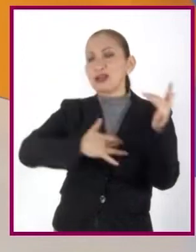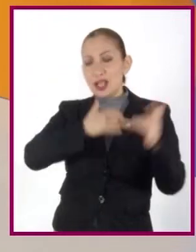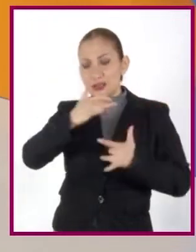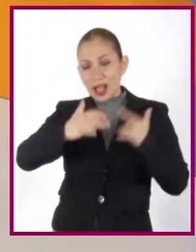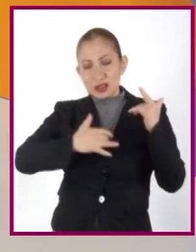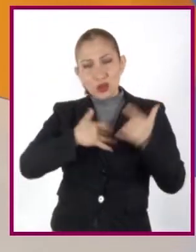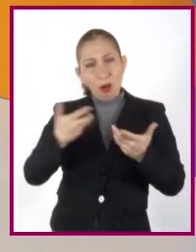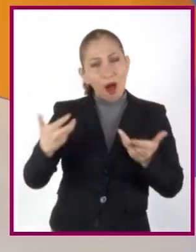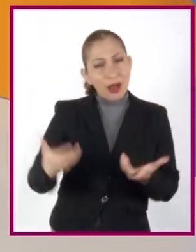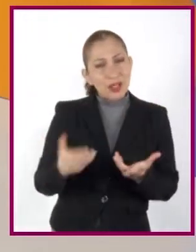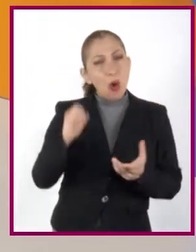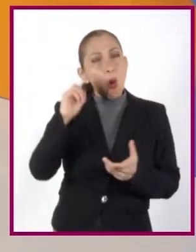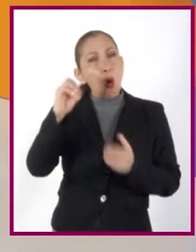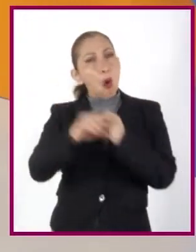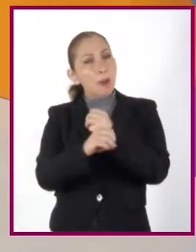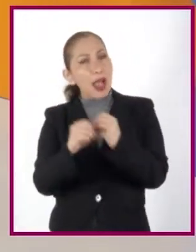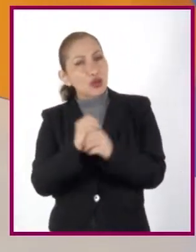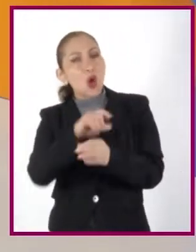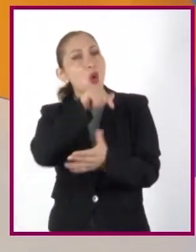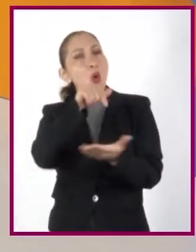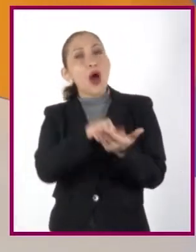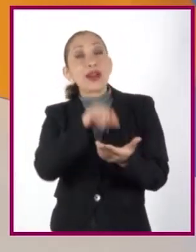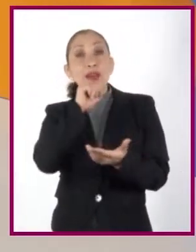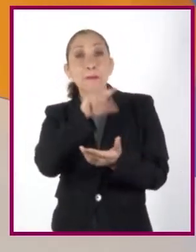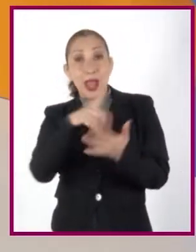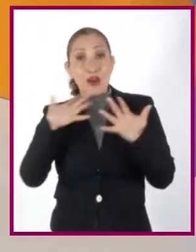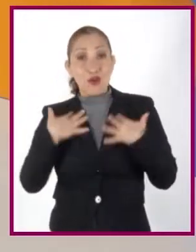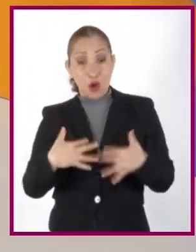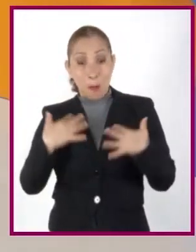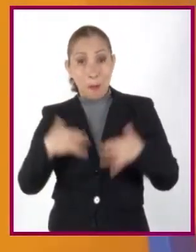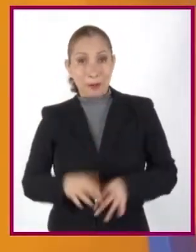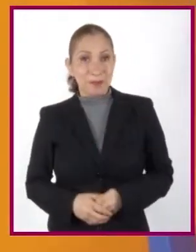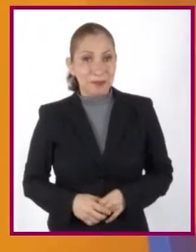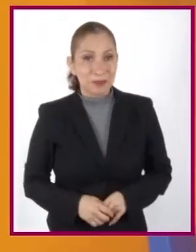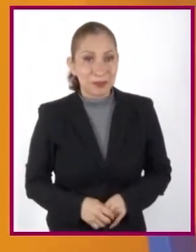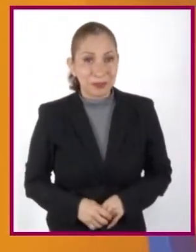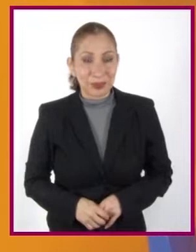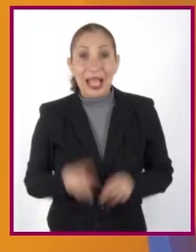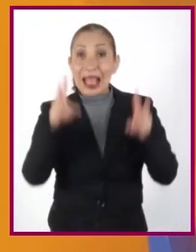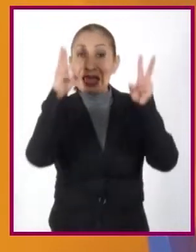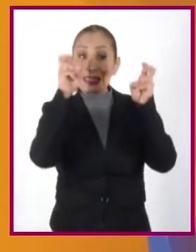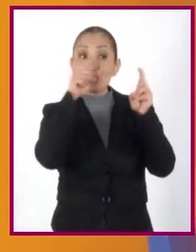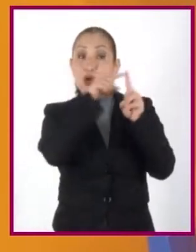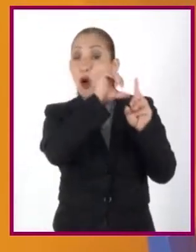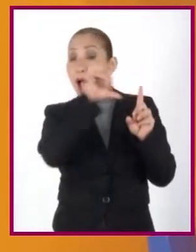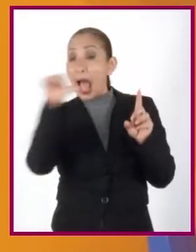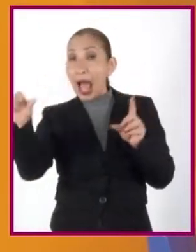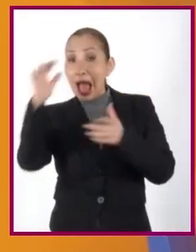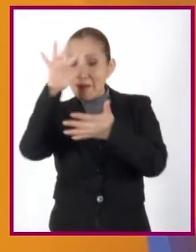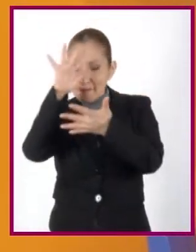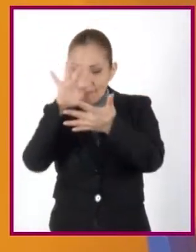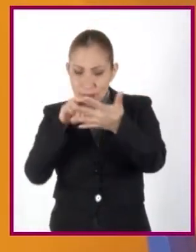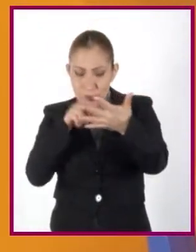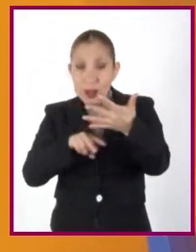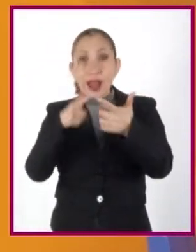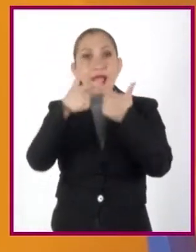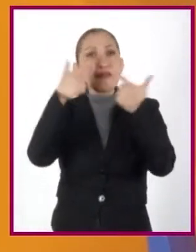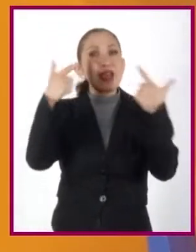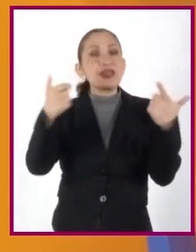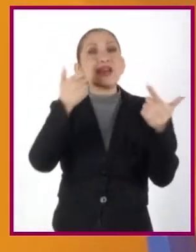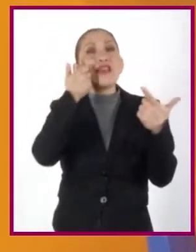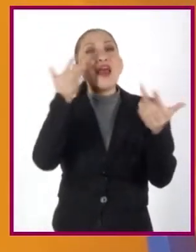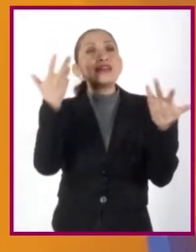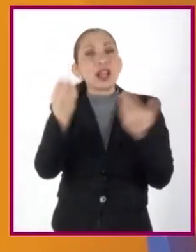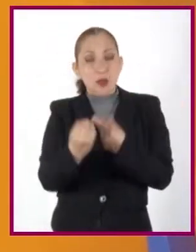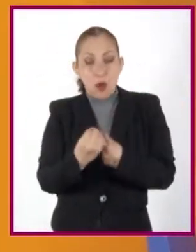que nos generó algún objeto, lugar o incluso vestimentas. Desde el título hasta el cuerpo del texto, las leyendas buscan